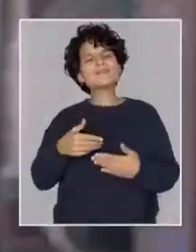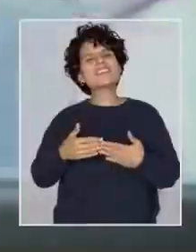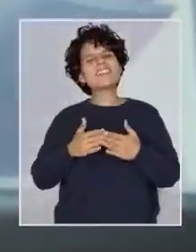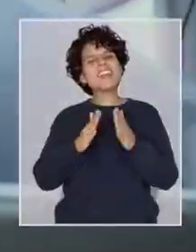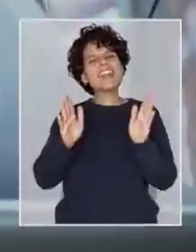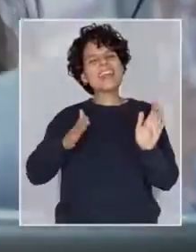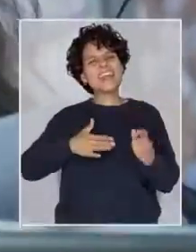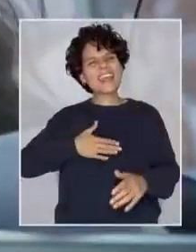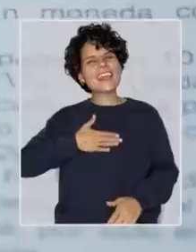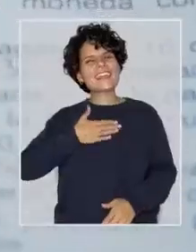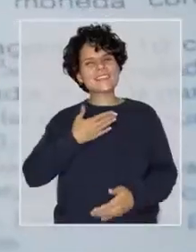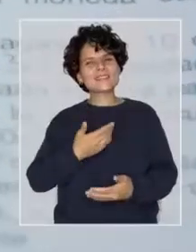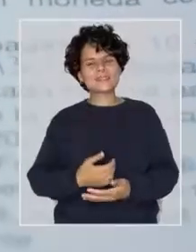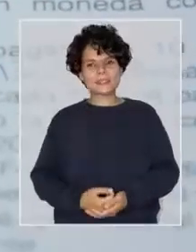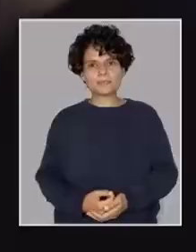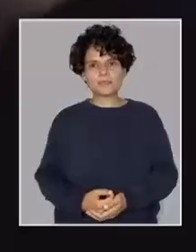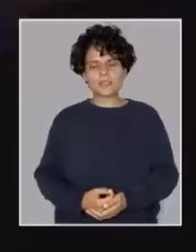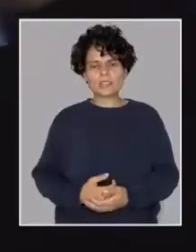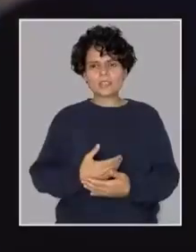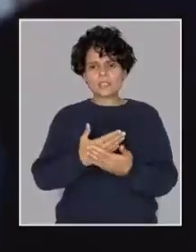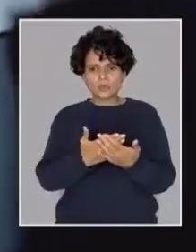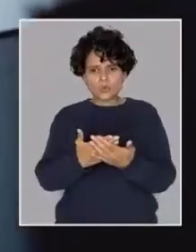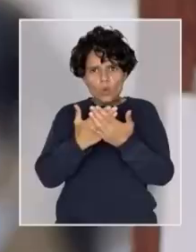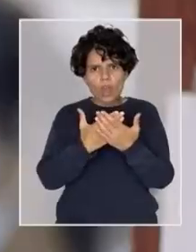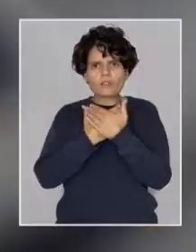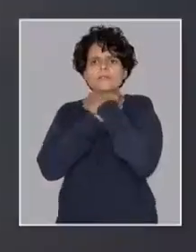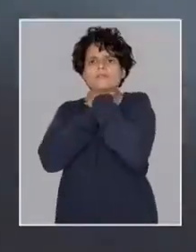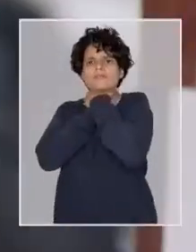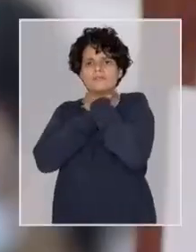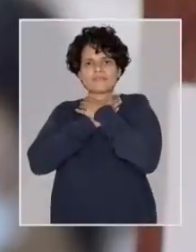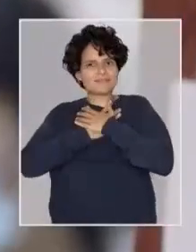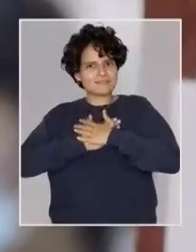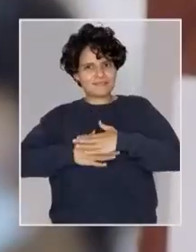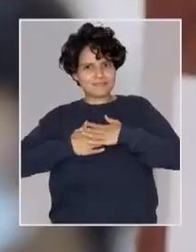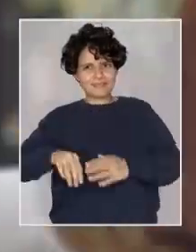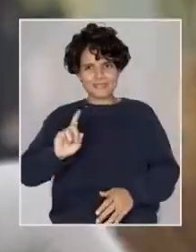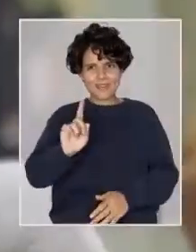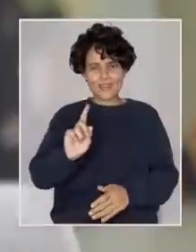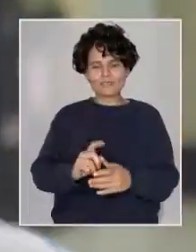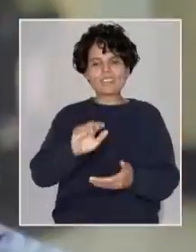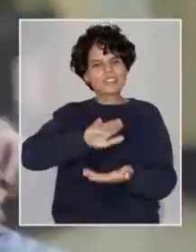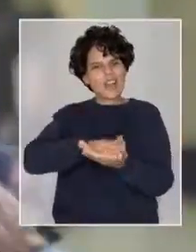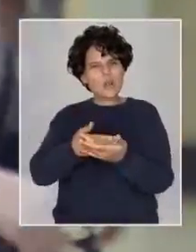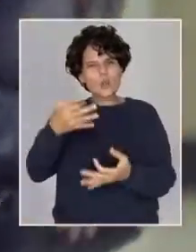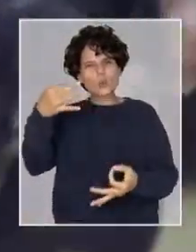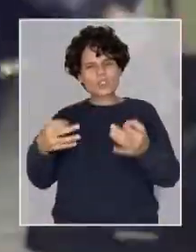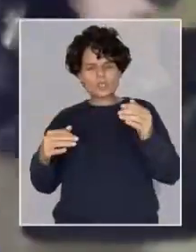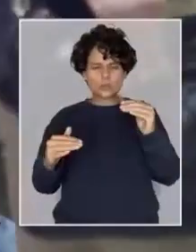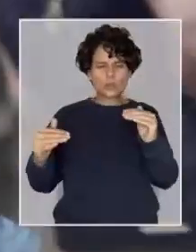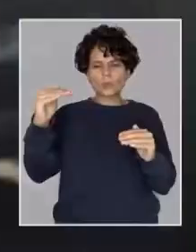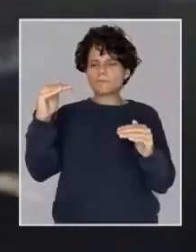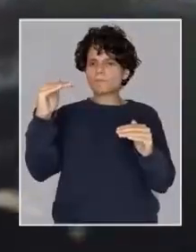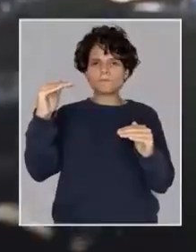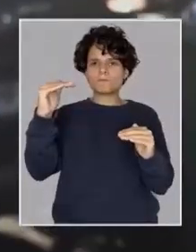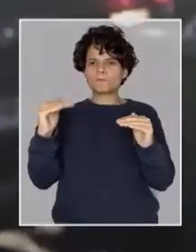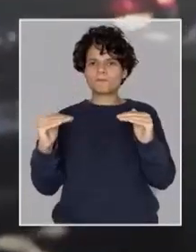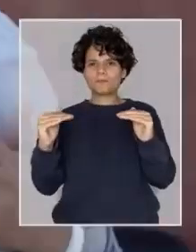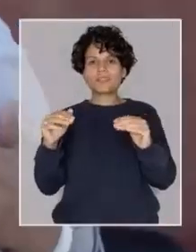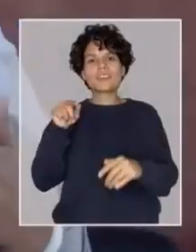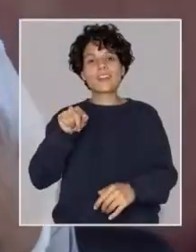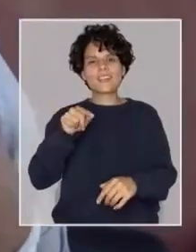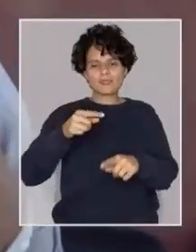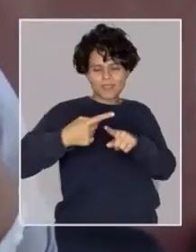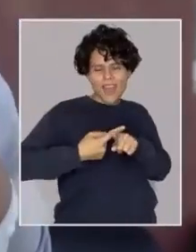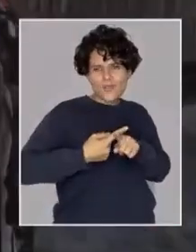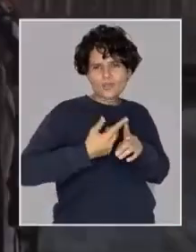Cuando estudiar no significa vivir preso de una deuda. Cuando ni la salud ni la justicia son un privilegio. Cuando se